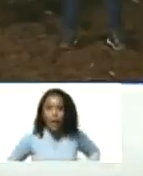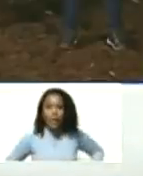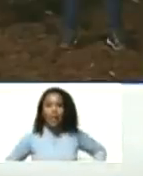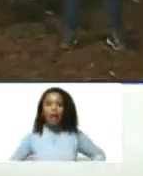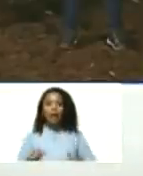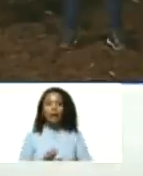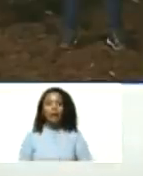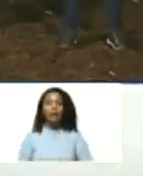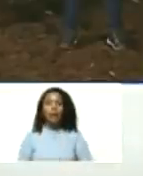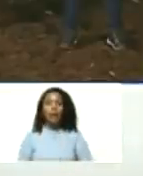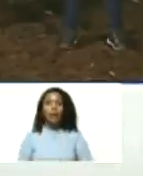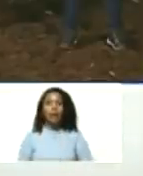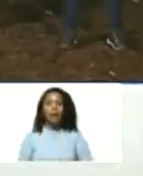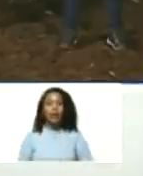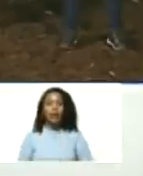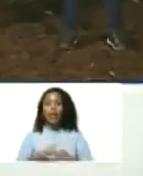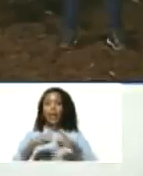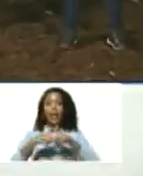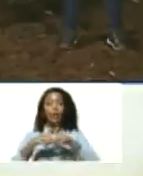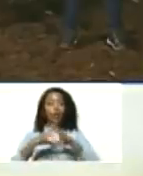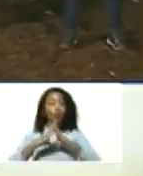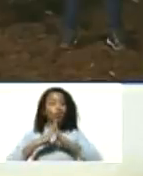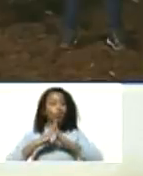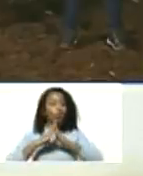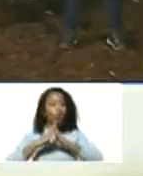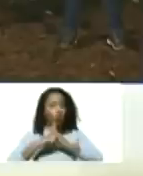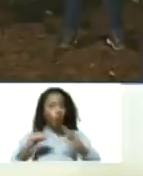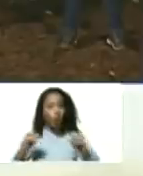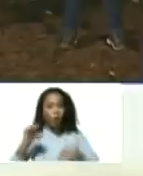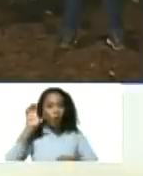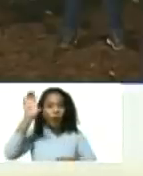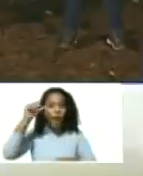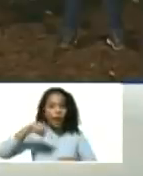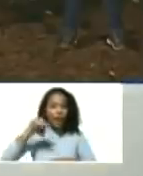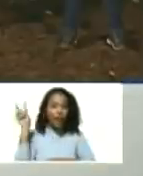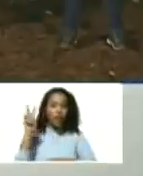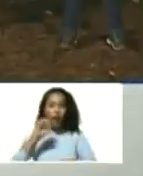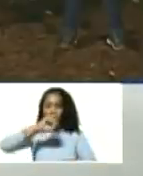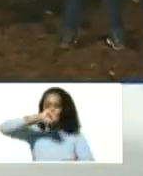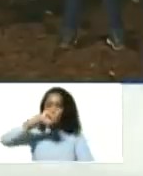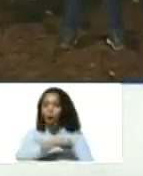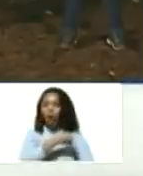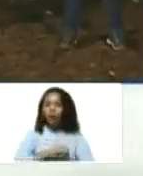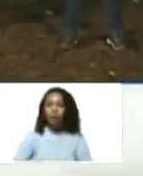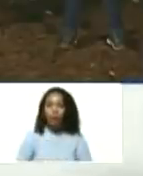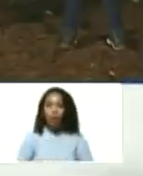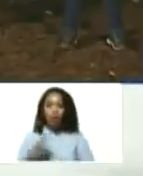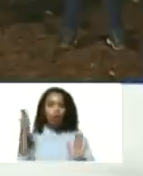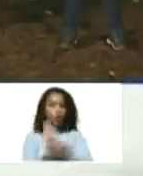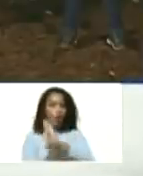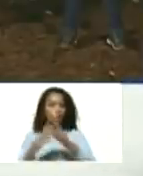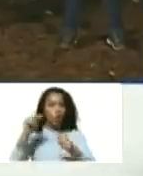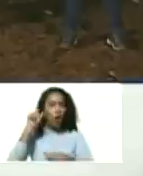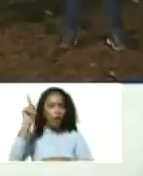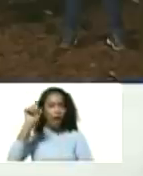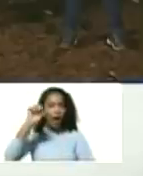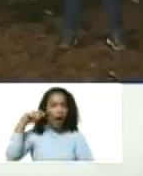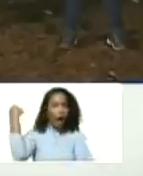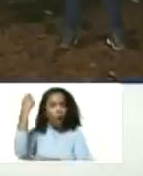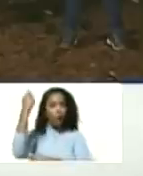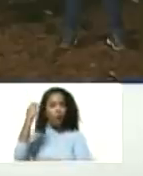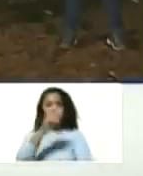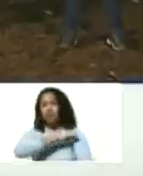mundo en el el resto del país en el resto del astra venezuela nada sobre todo en apuré una